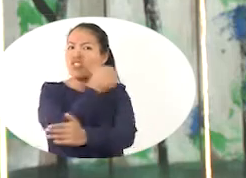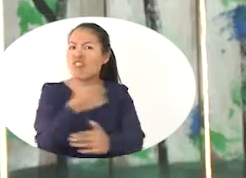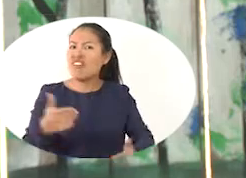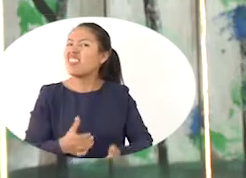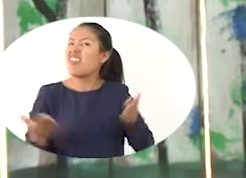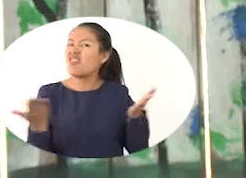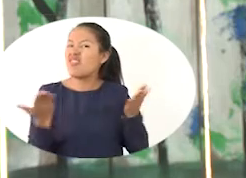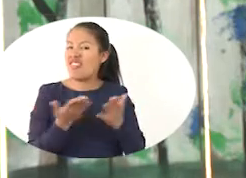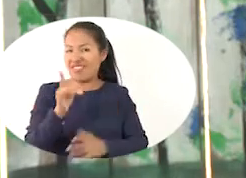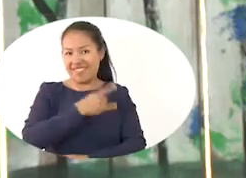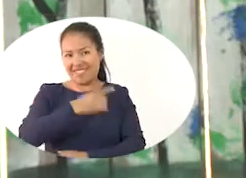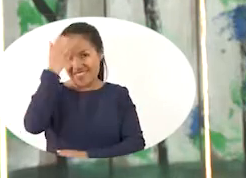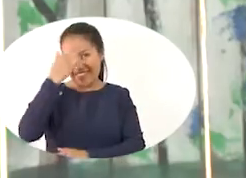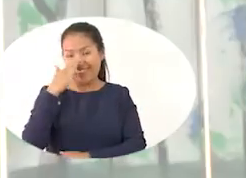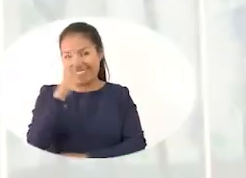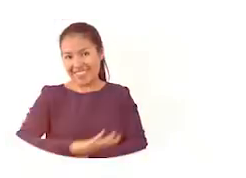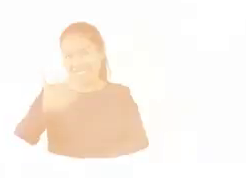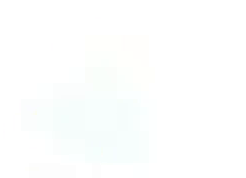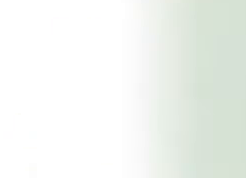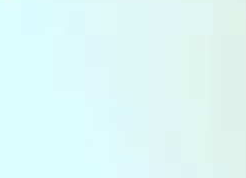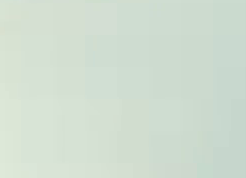de la universidad pedagógica nacional